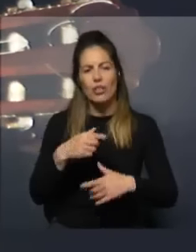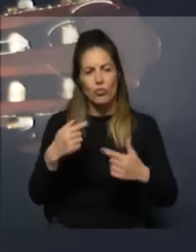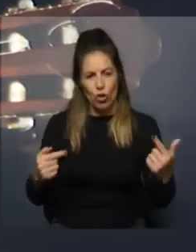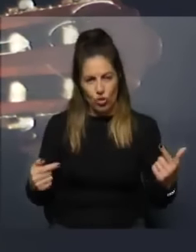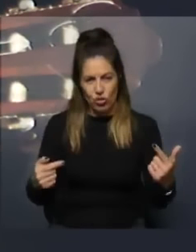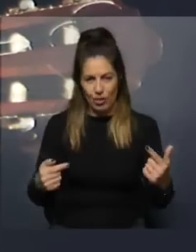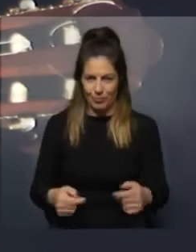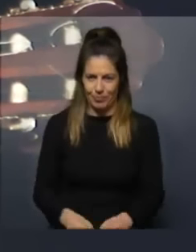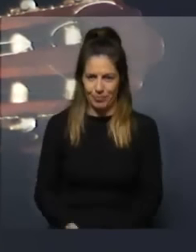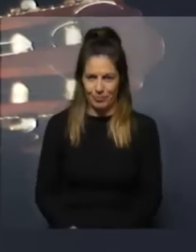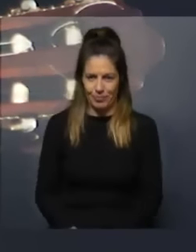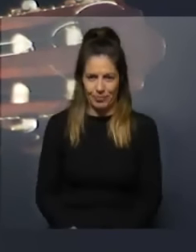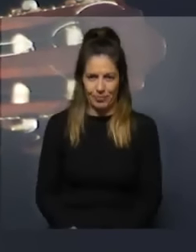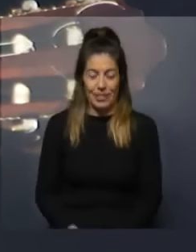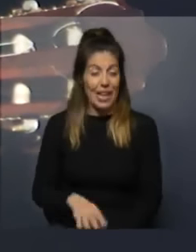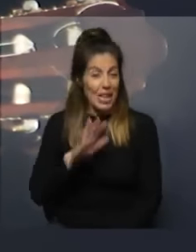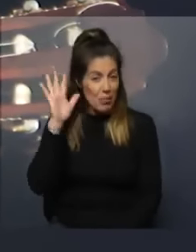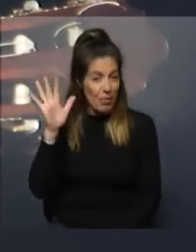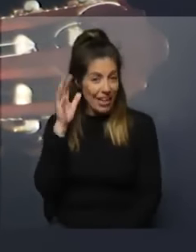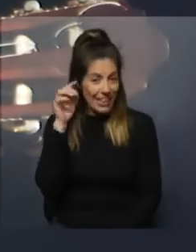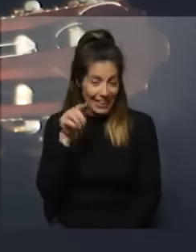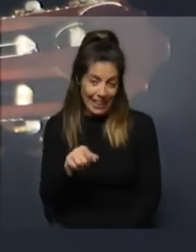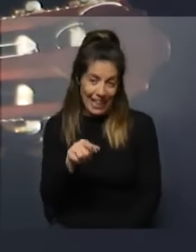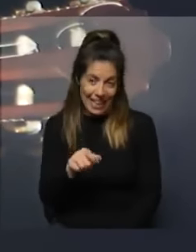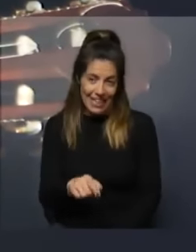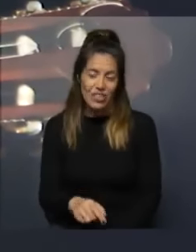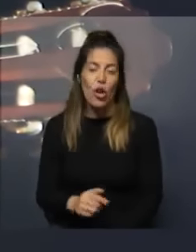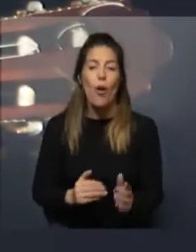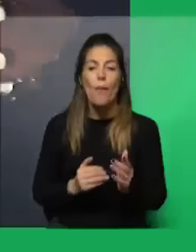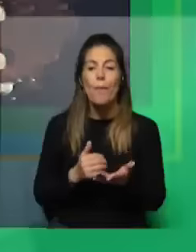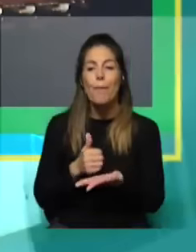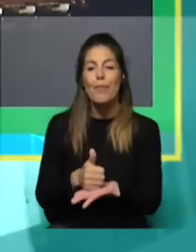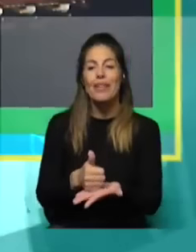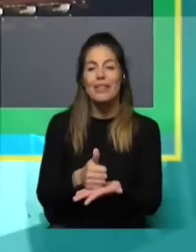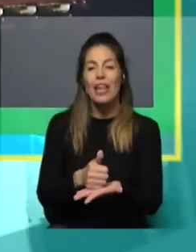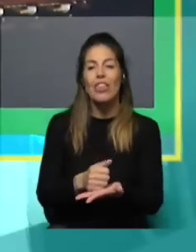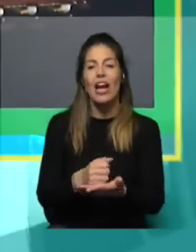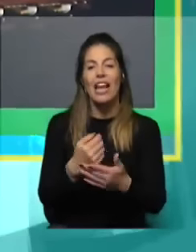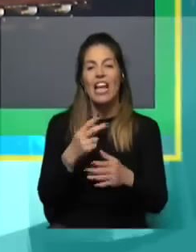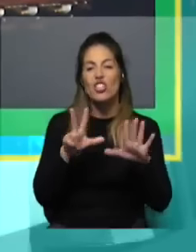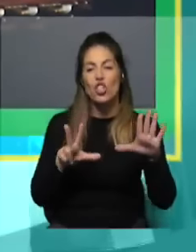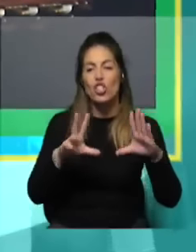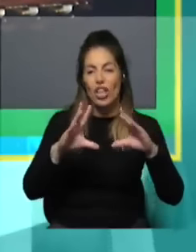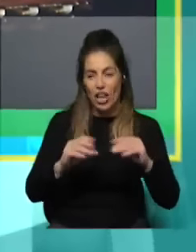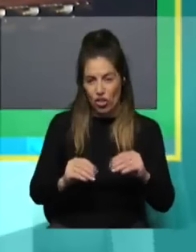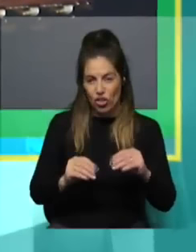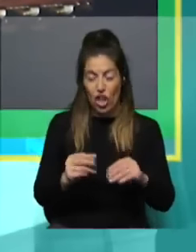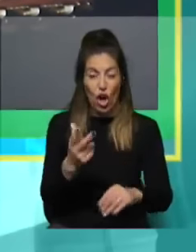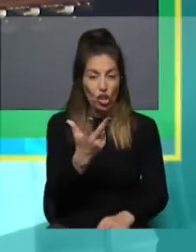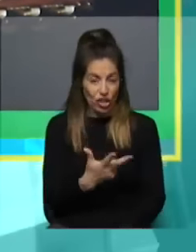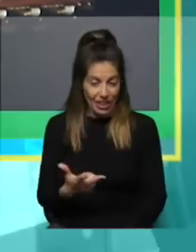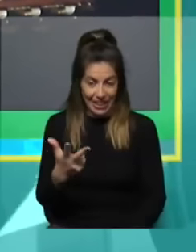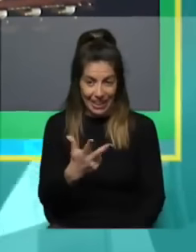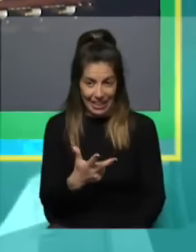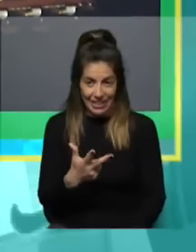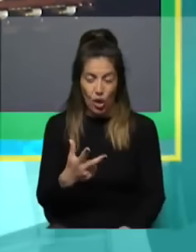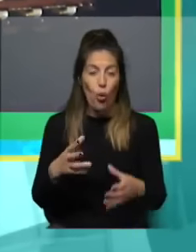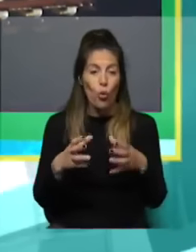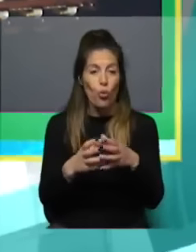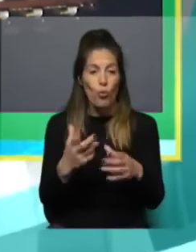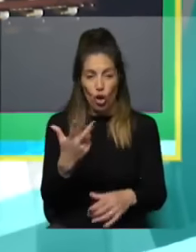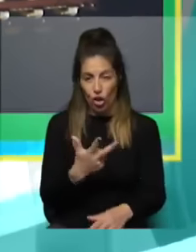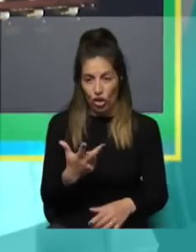y pop. Imagínate lo que va a ser aquello. Se va a estar presentando a las 20 horas en formato trío con Álvaro Cardoso en teclado y